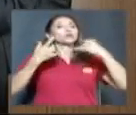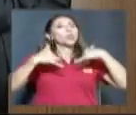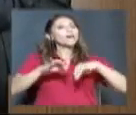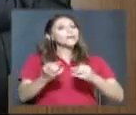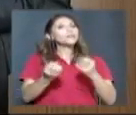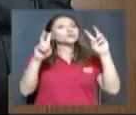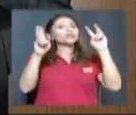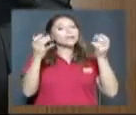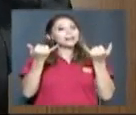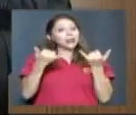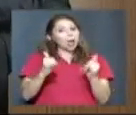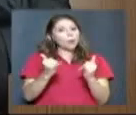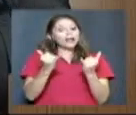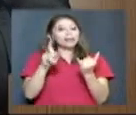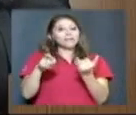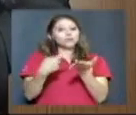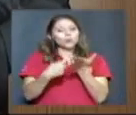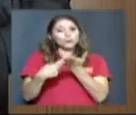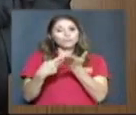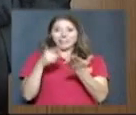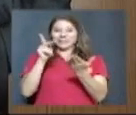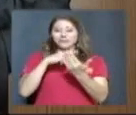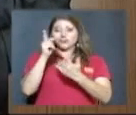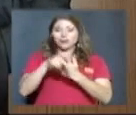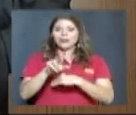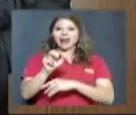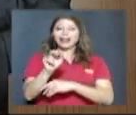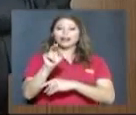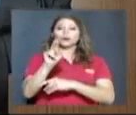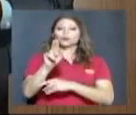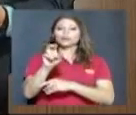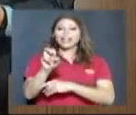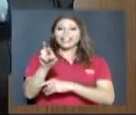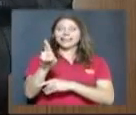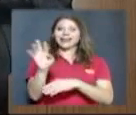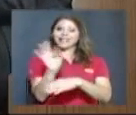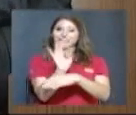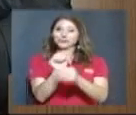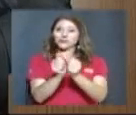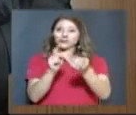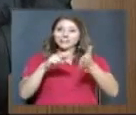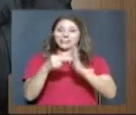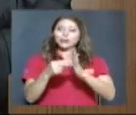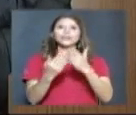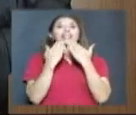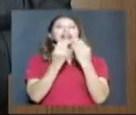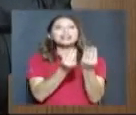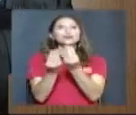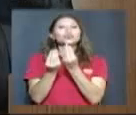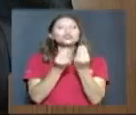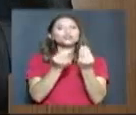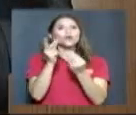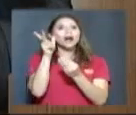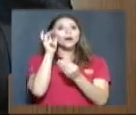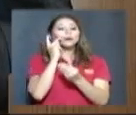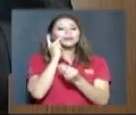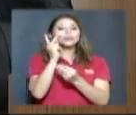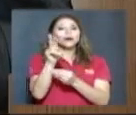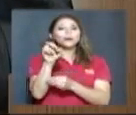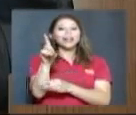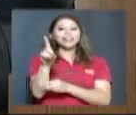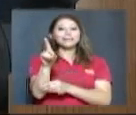que terminar de reflexionar. Estamos haciendo un programa desde Canal UCR, Televisión con Sentido, gracias a Producción Audiovisual UNED. Hoy